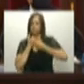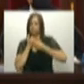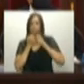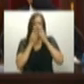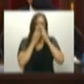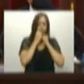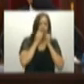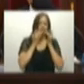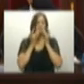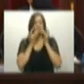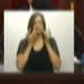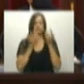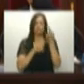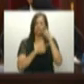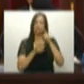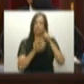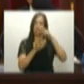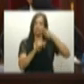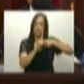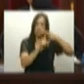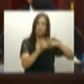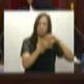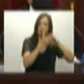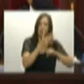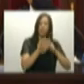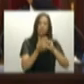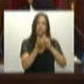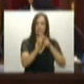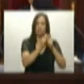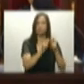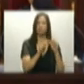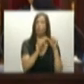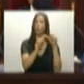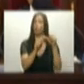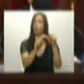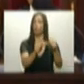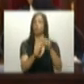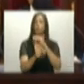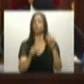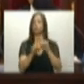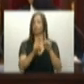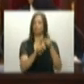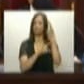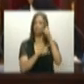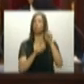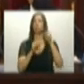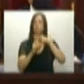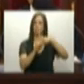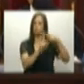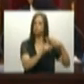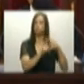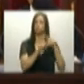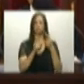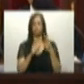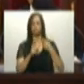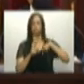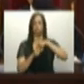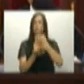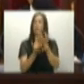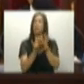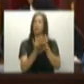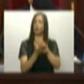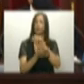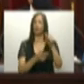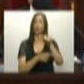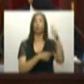qué tan eficaces son entonces lo que deberían rendir cuenta los presidentes yo como siempre he trabajado con